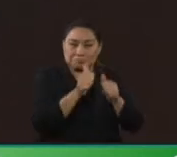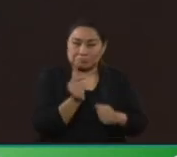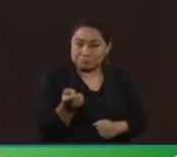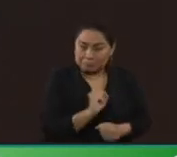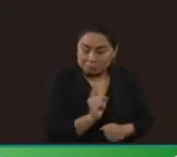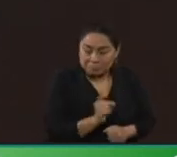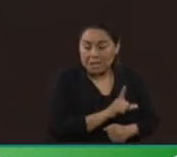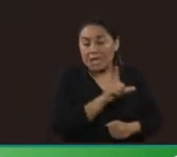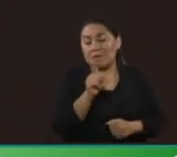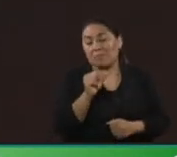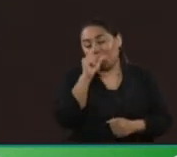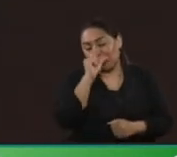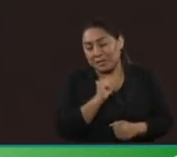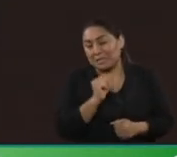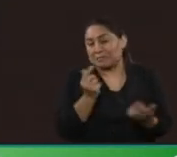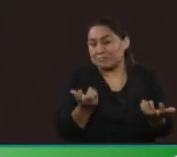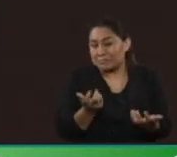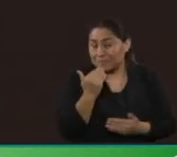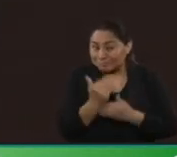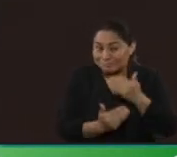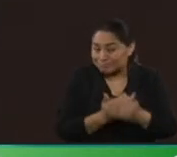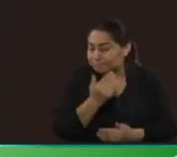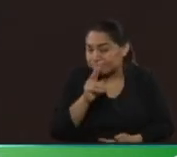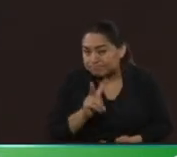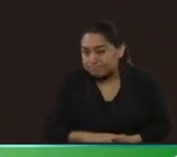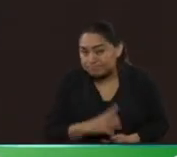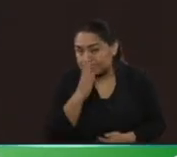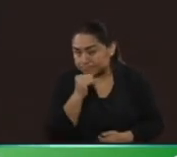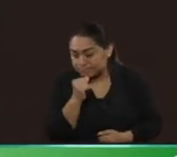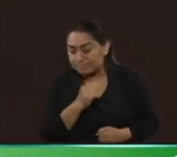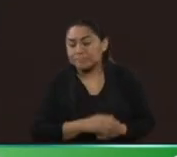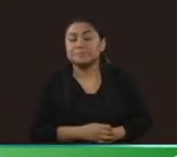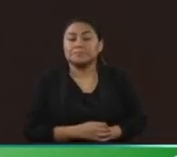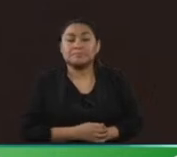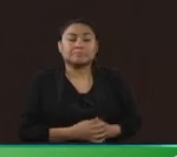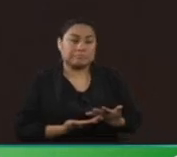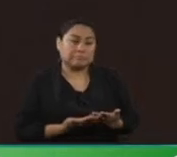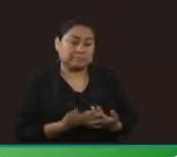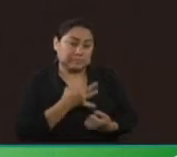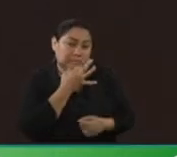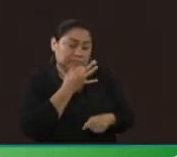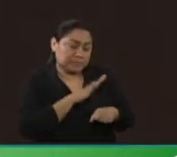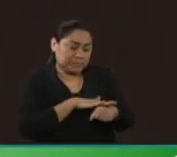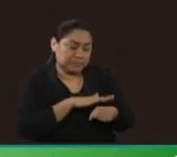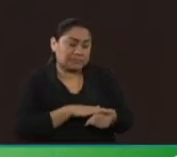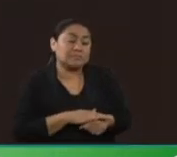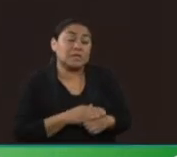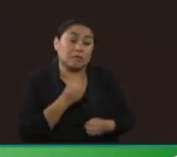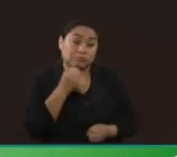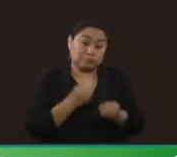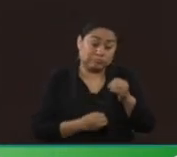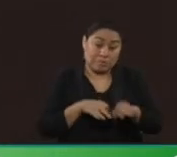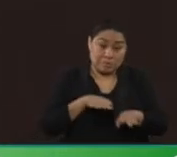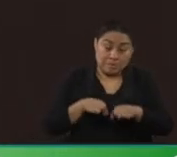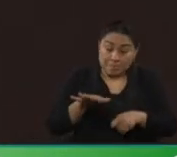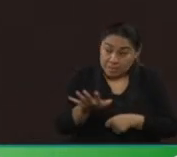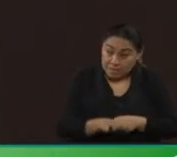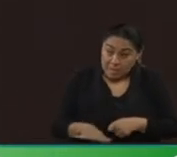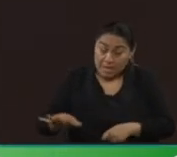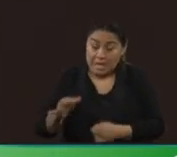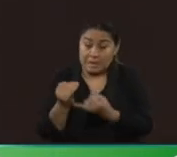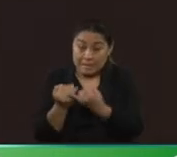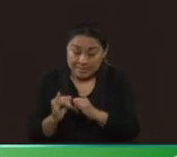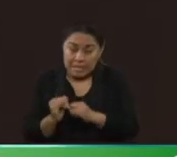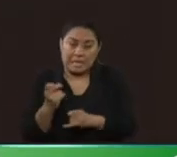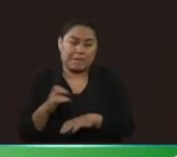hacían imposible cualquier avance real que se entienda bien contar con tribunales laborales independientes